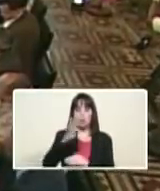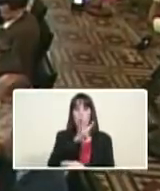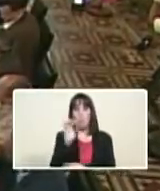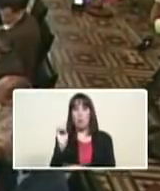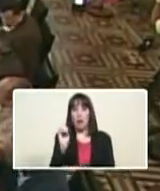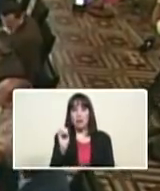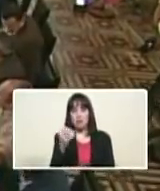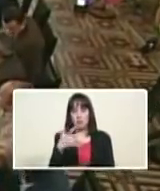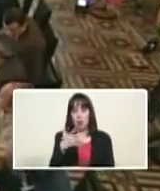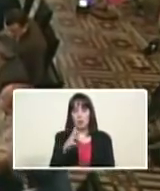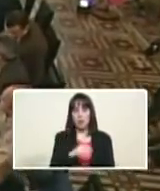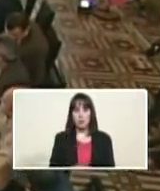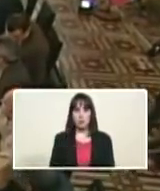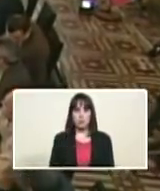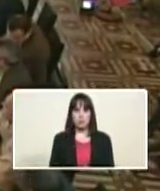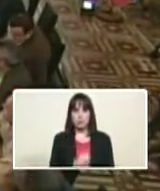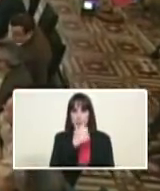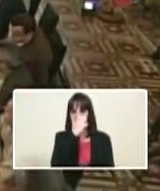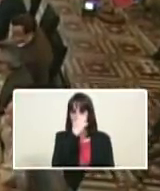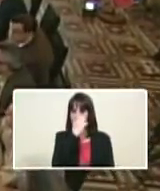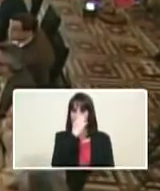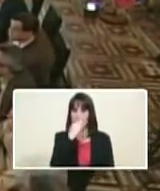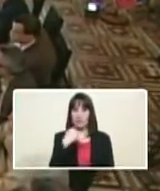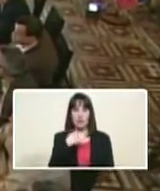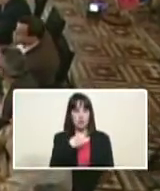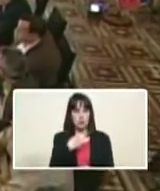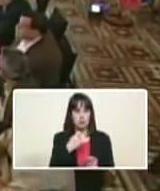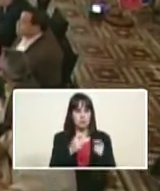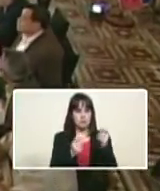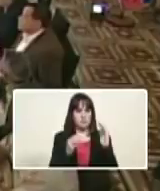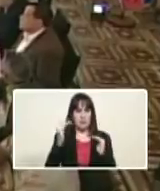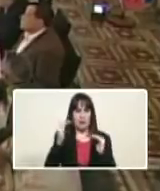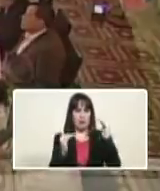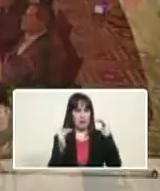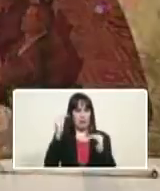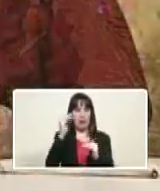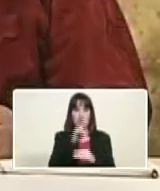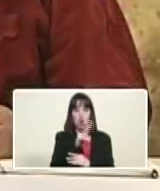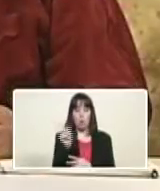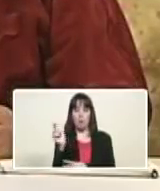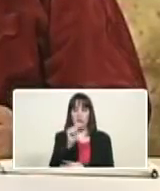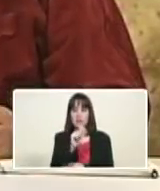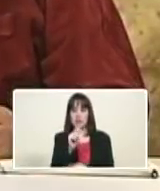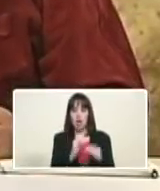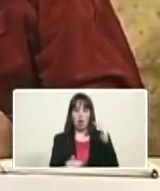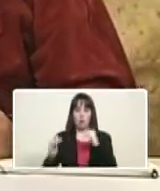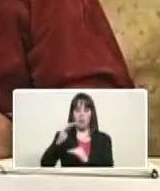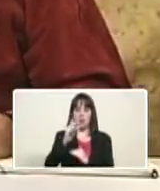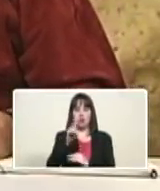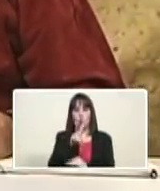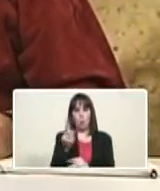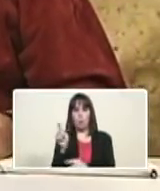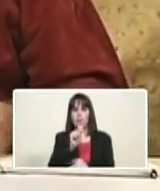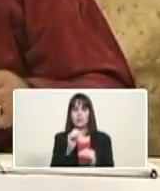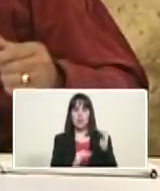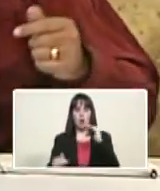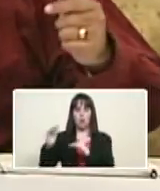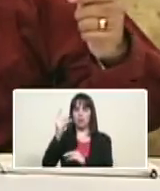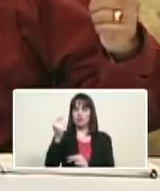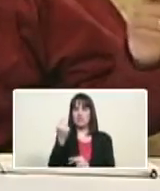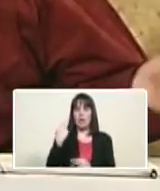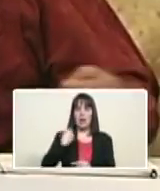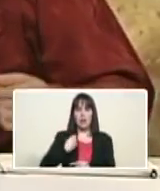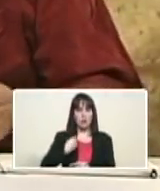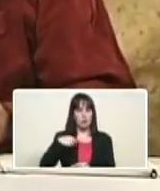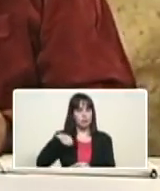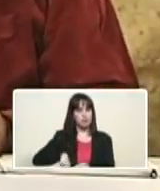aumentos salariales. Yo establecí una especie de escala móvil de salario, cada 2 meses un aumento salarial y un